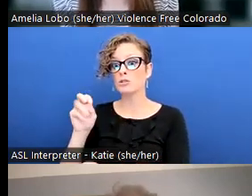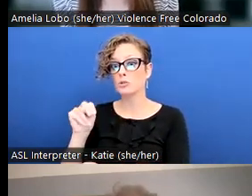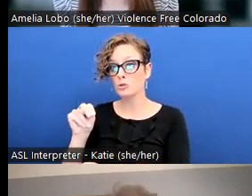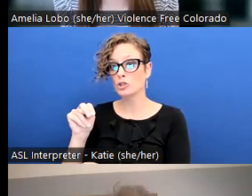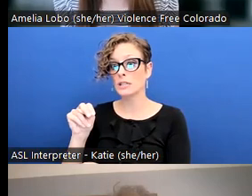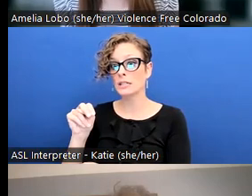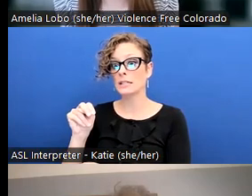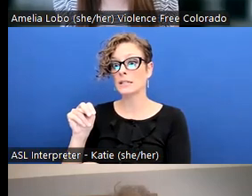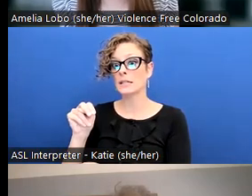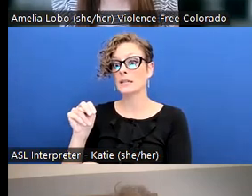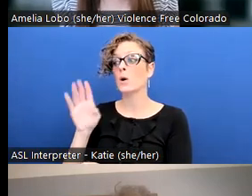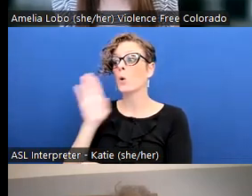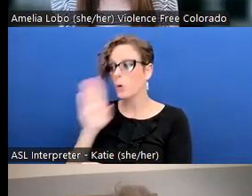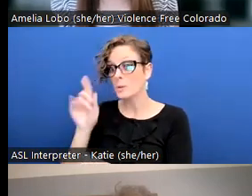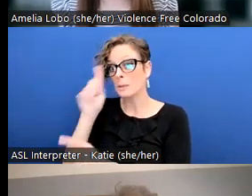delincuencia.